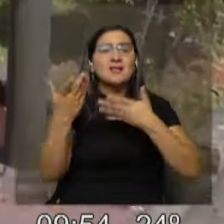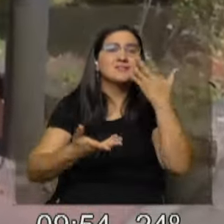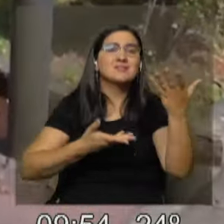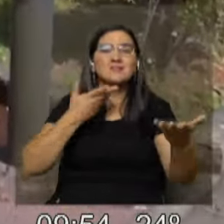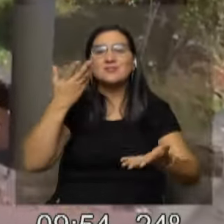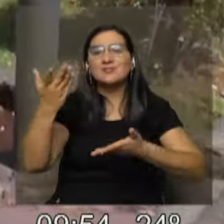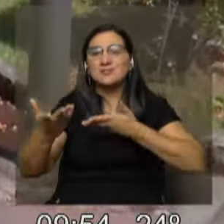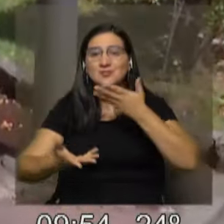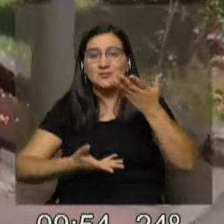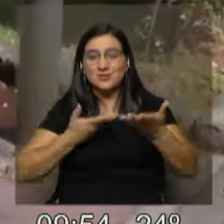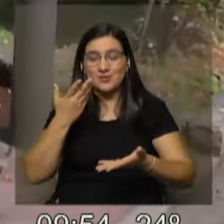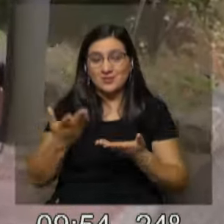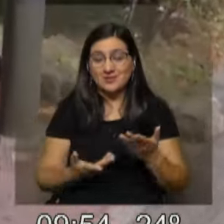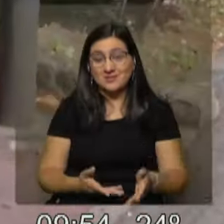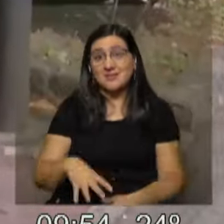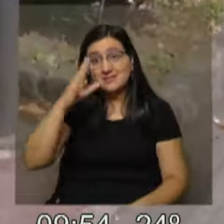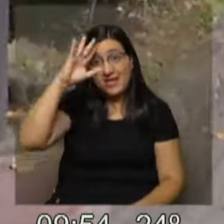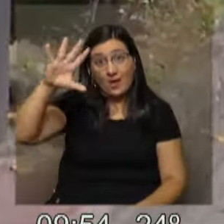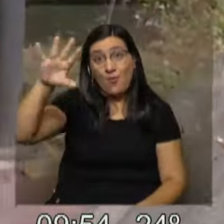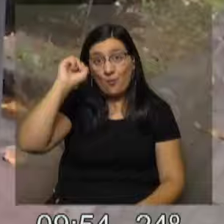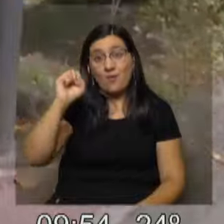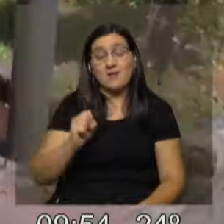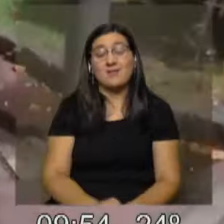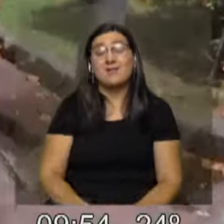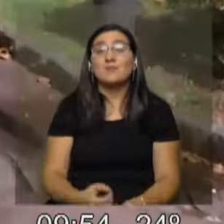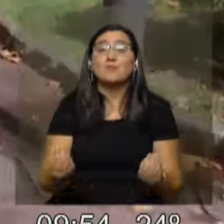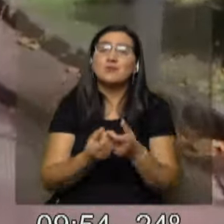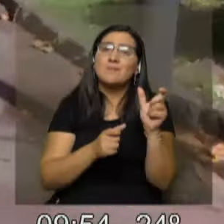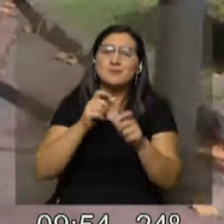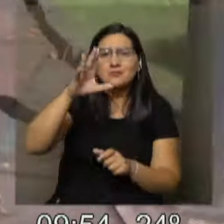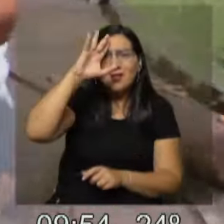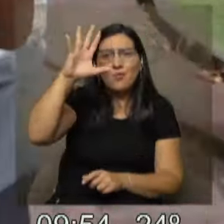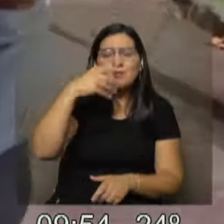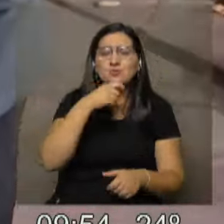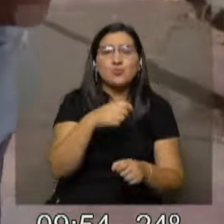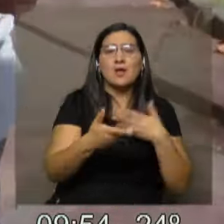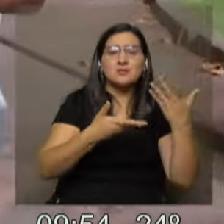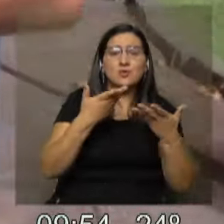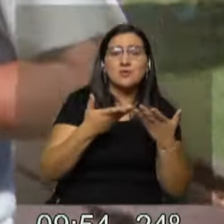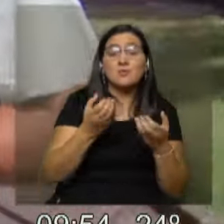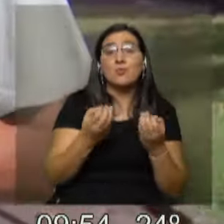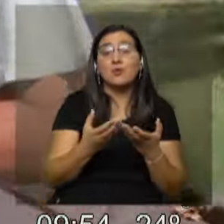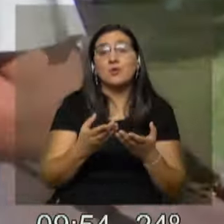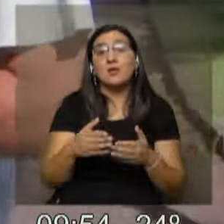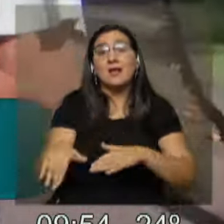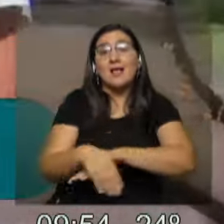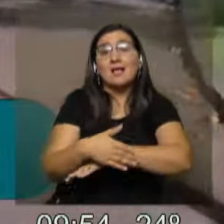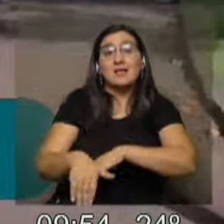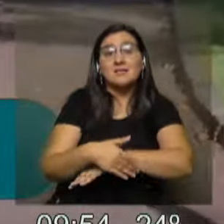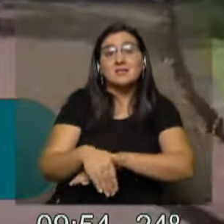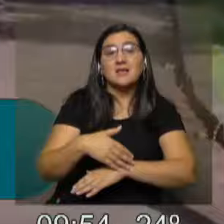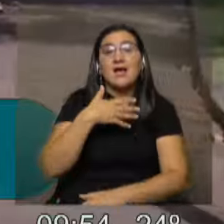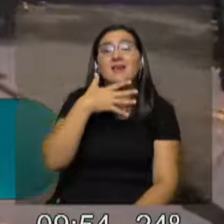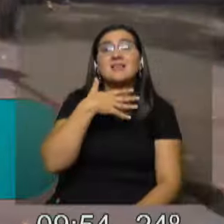quedado en la memoria, que han quedado en la vida de los uruguayos y las uruguayas. Marco, bueno, General Luna y Agraciada, estamos acá.